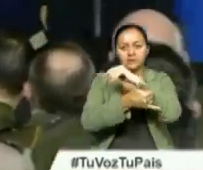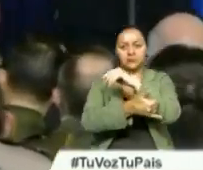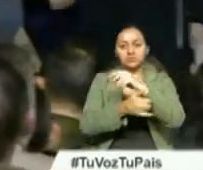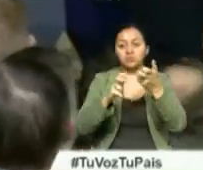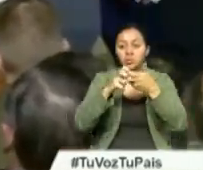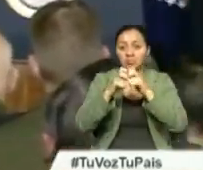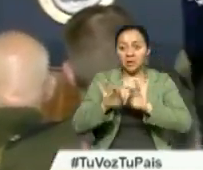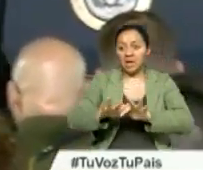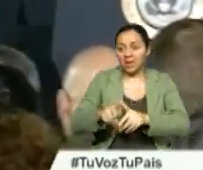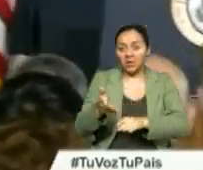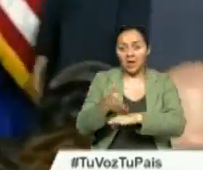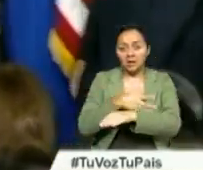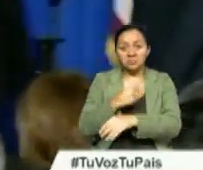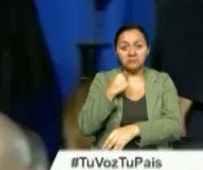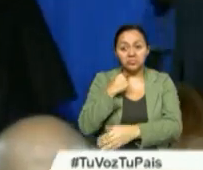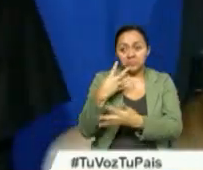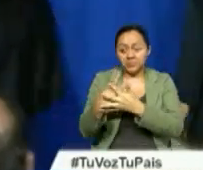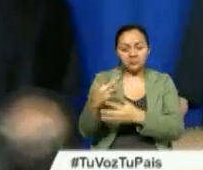criminales.